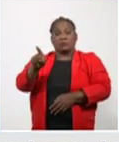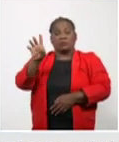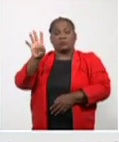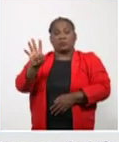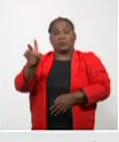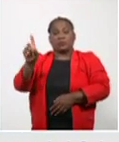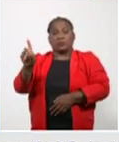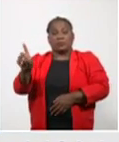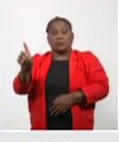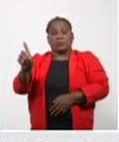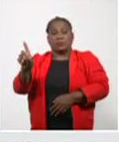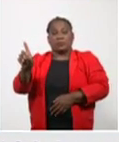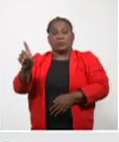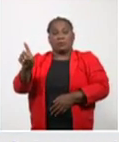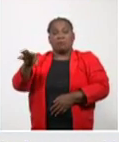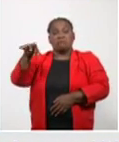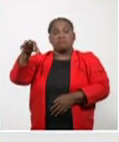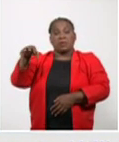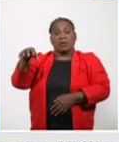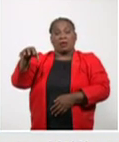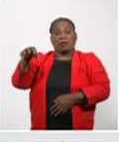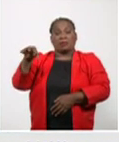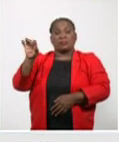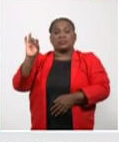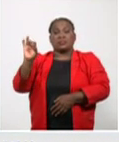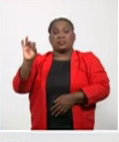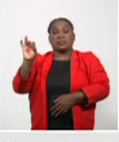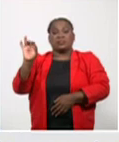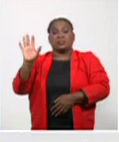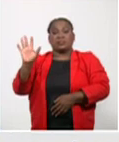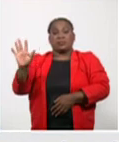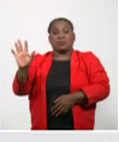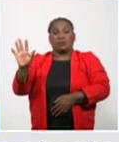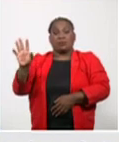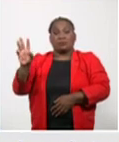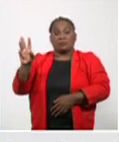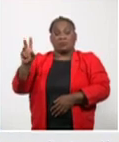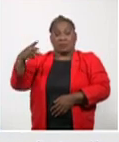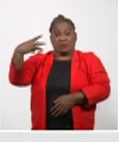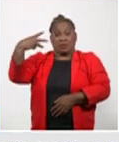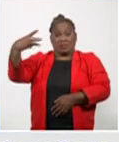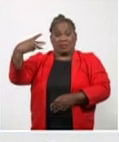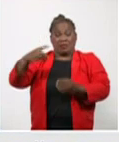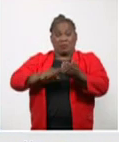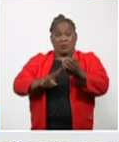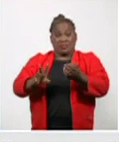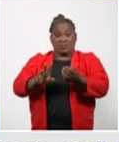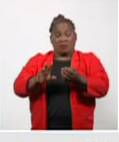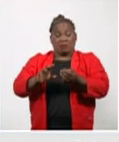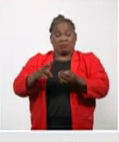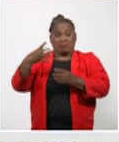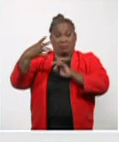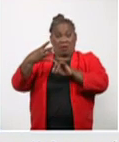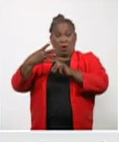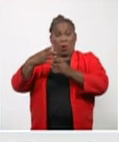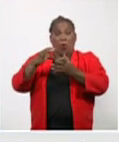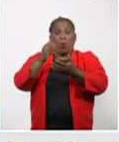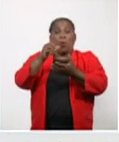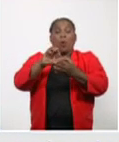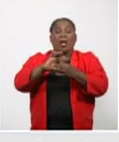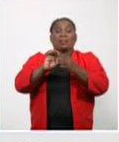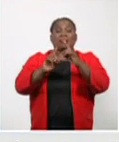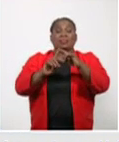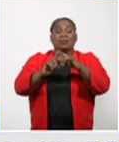141, Pinar con 75, son las 3 provincias, y Guantánamo con 50, son las 4